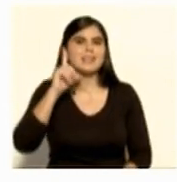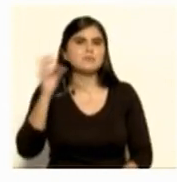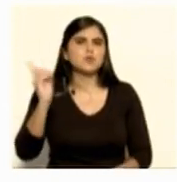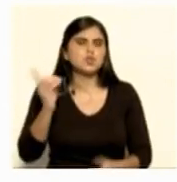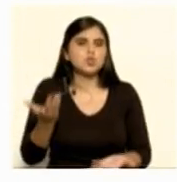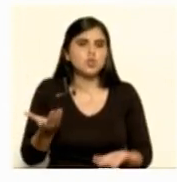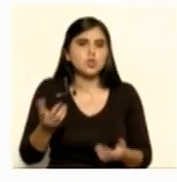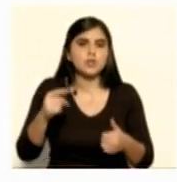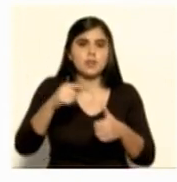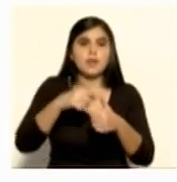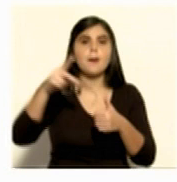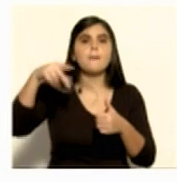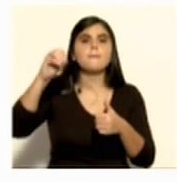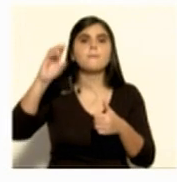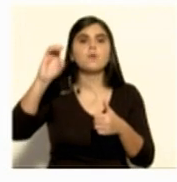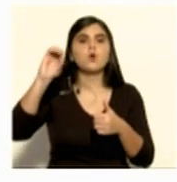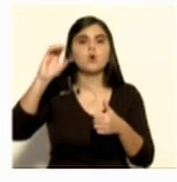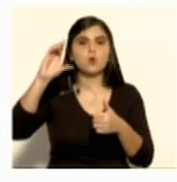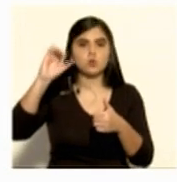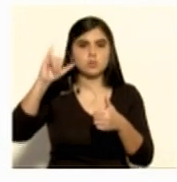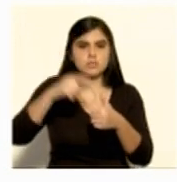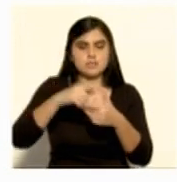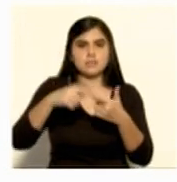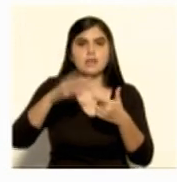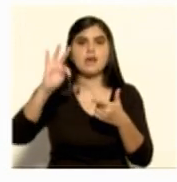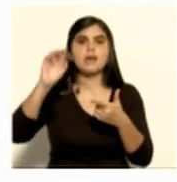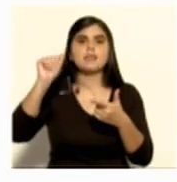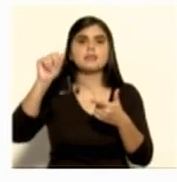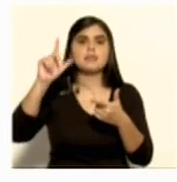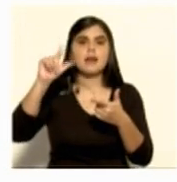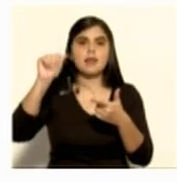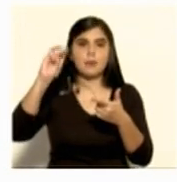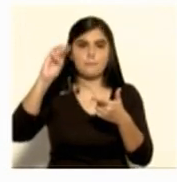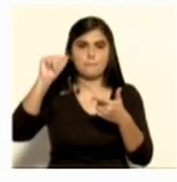se incluye Talamanca y Guásimo.